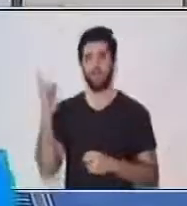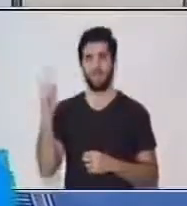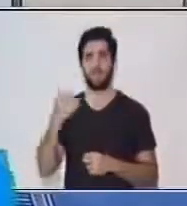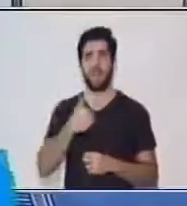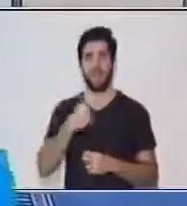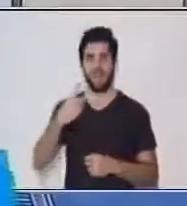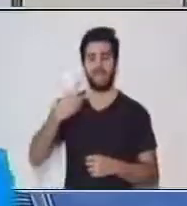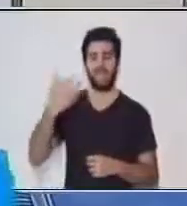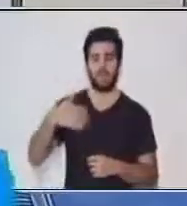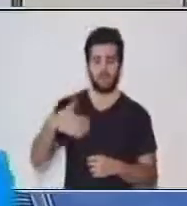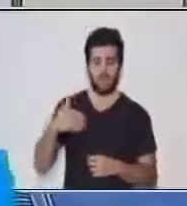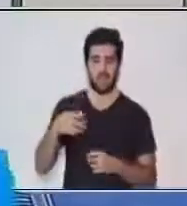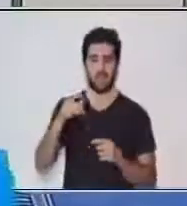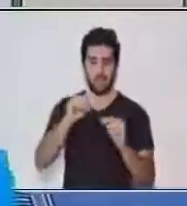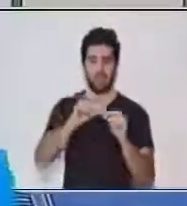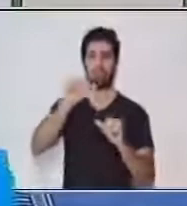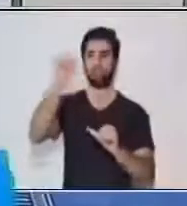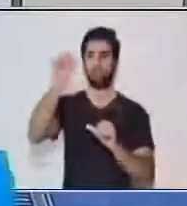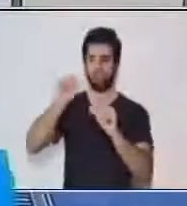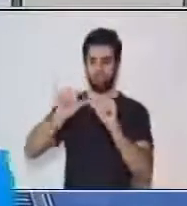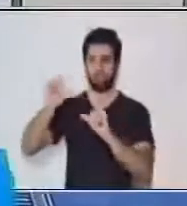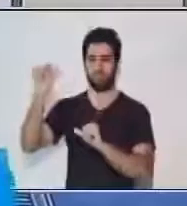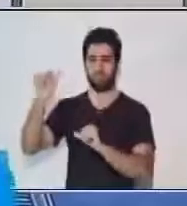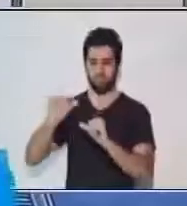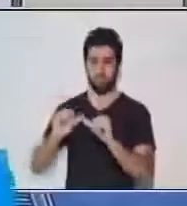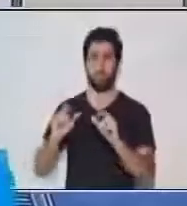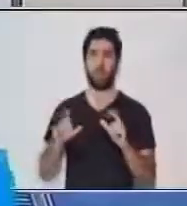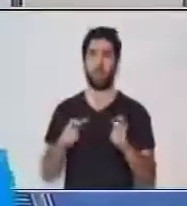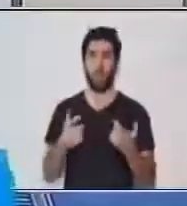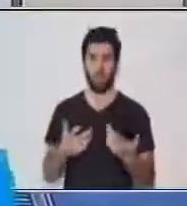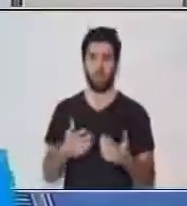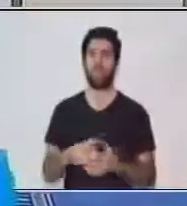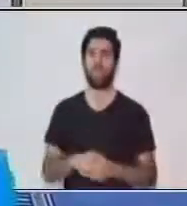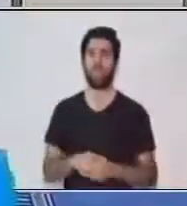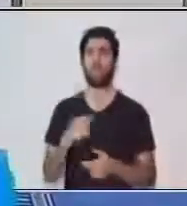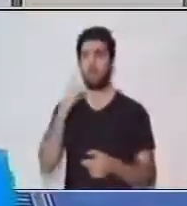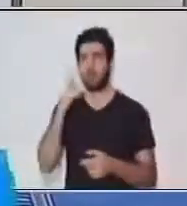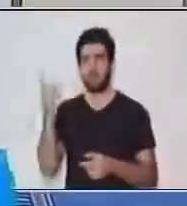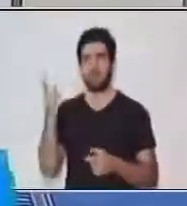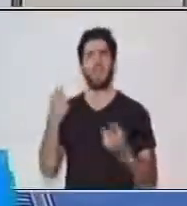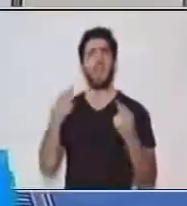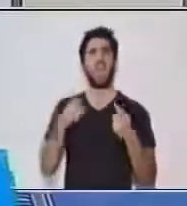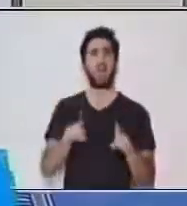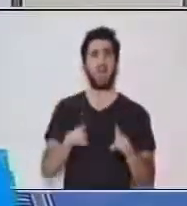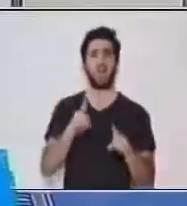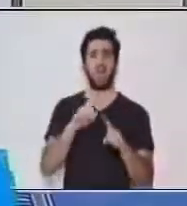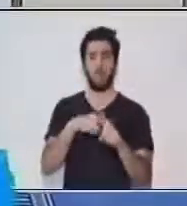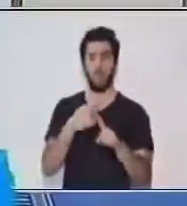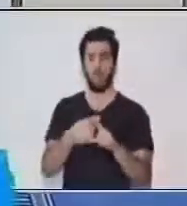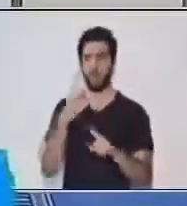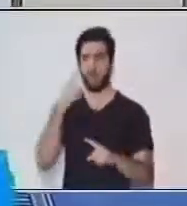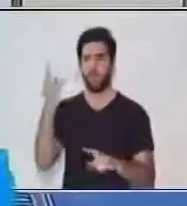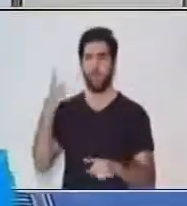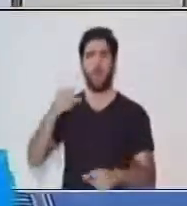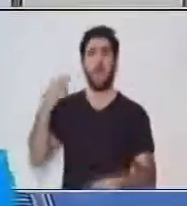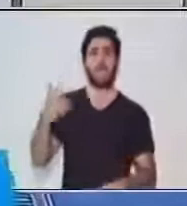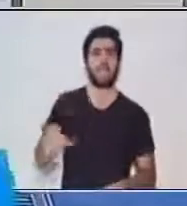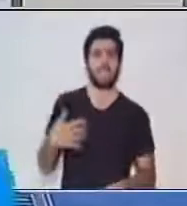velocidad máxima. ¿Y qué pasa con la aceleración? Recordemos qué pasa con la aceleración.